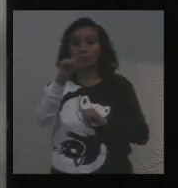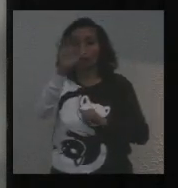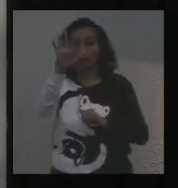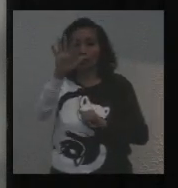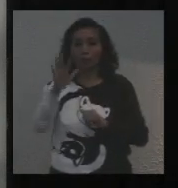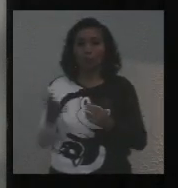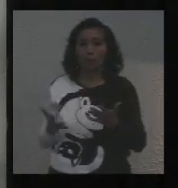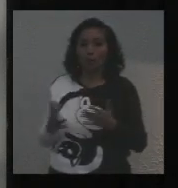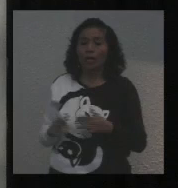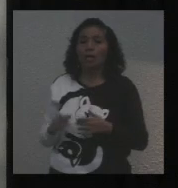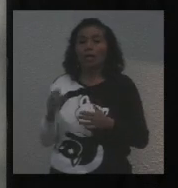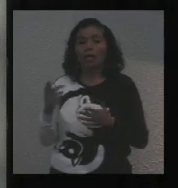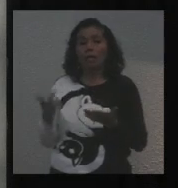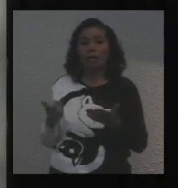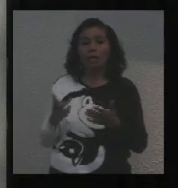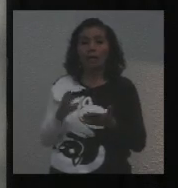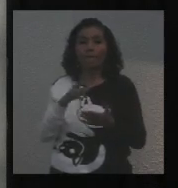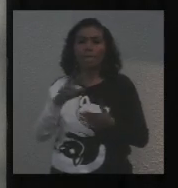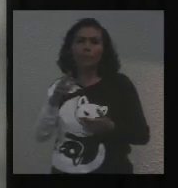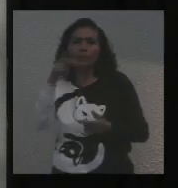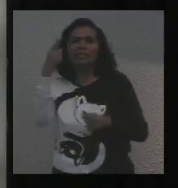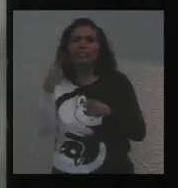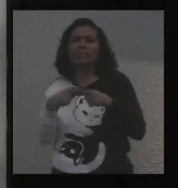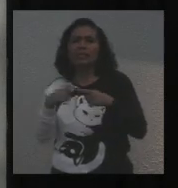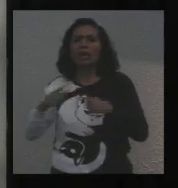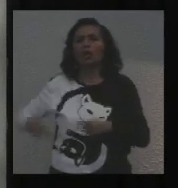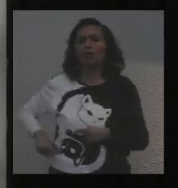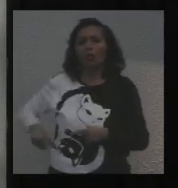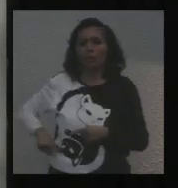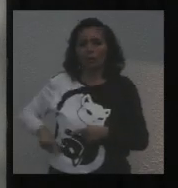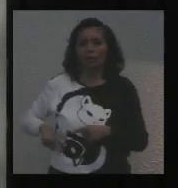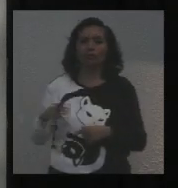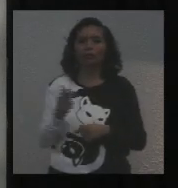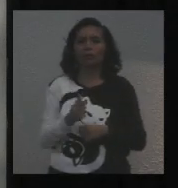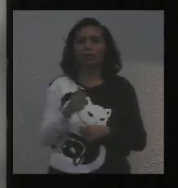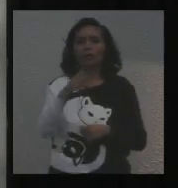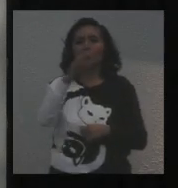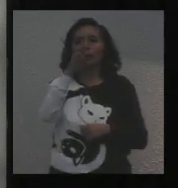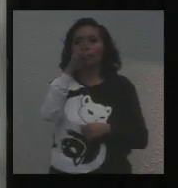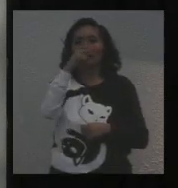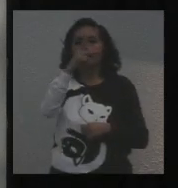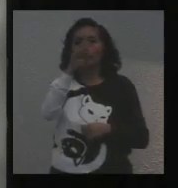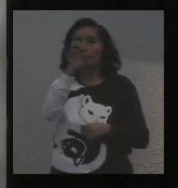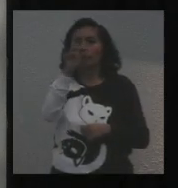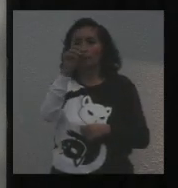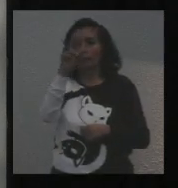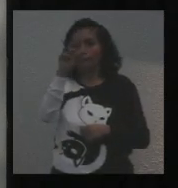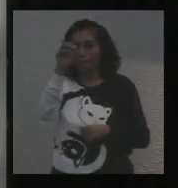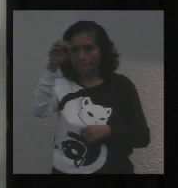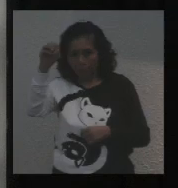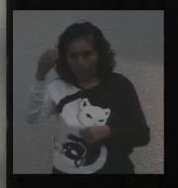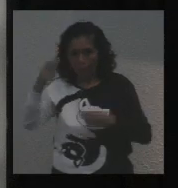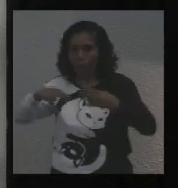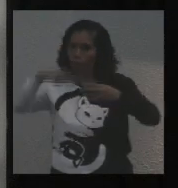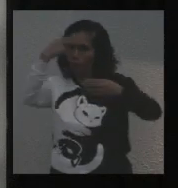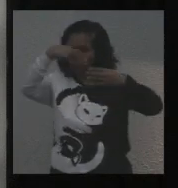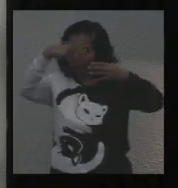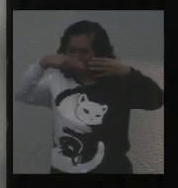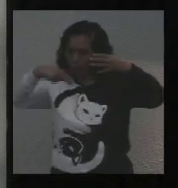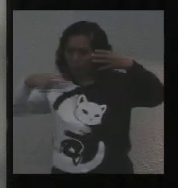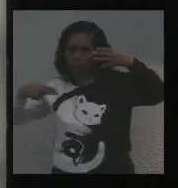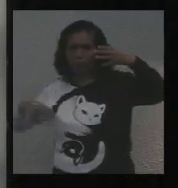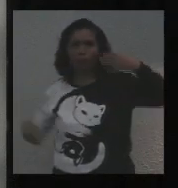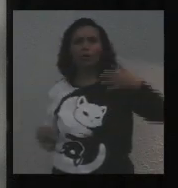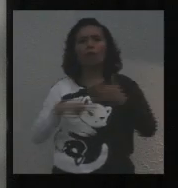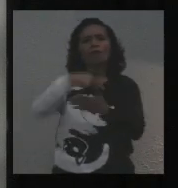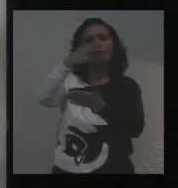Pedro Joaquín Coldwell, Diputado Vicepresidente Gilberto Pastrana, Diputado Secretario Abraham Martínez Ross,